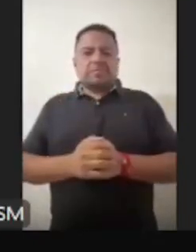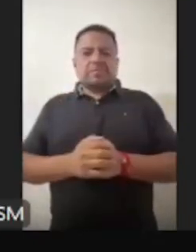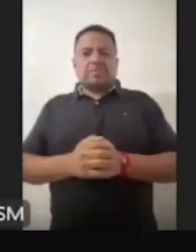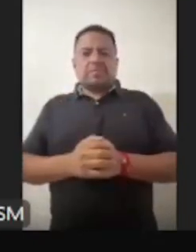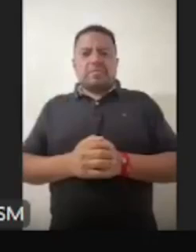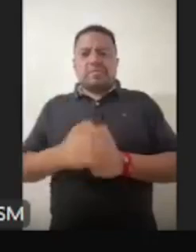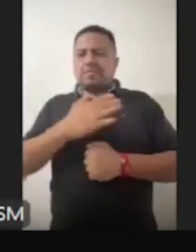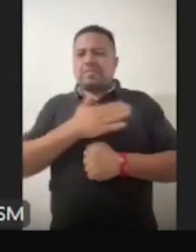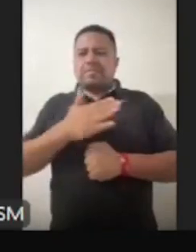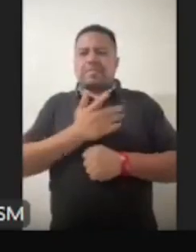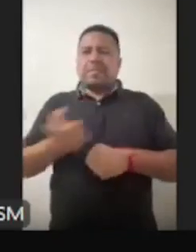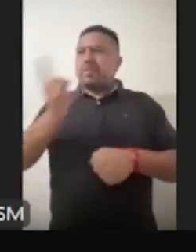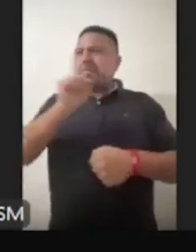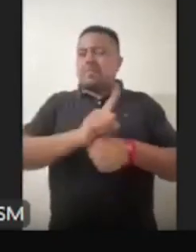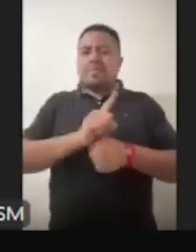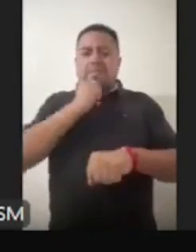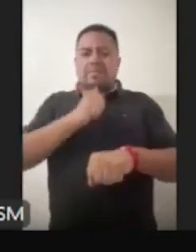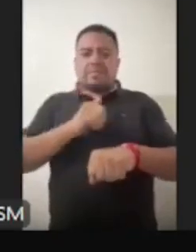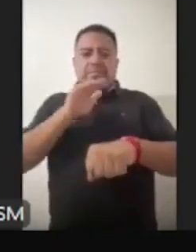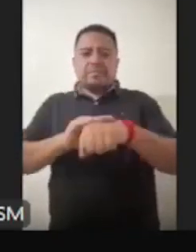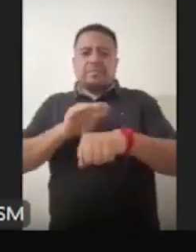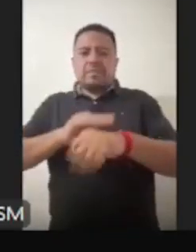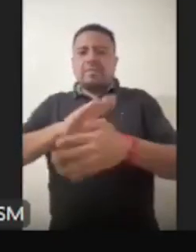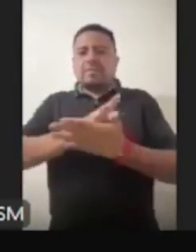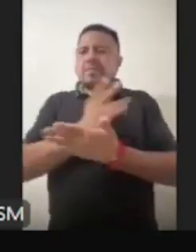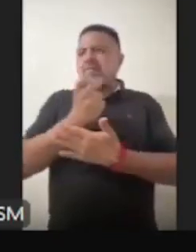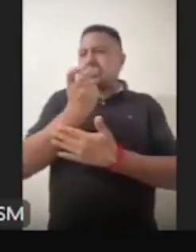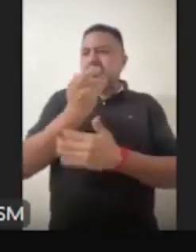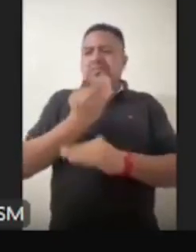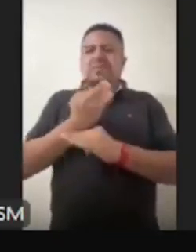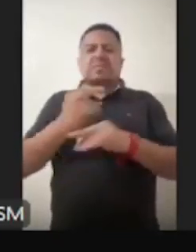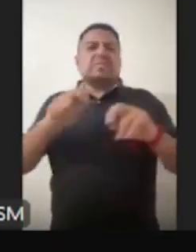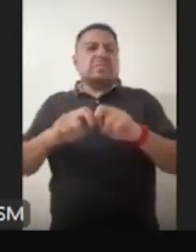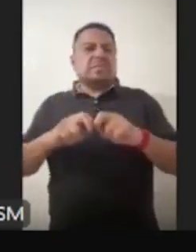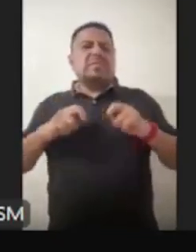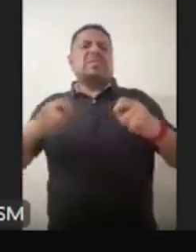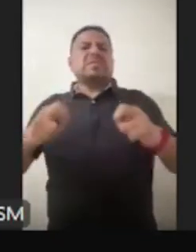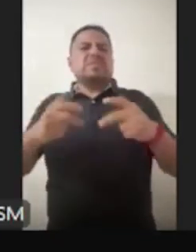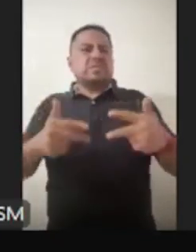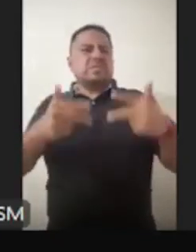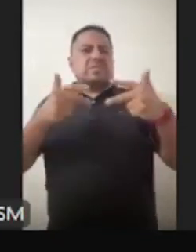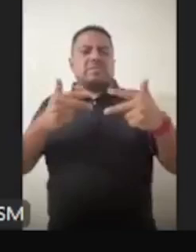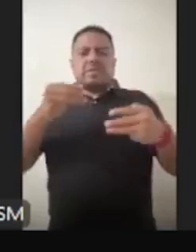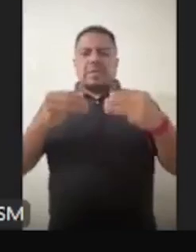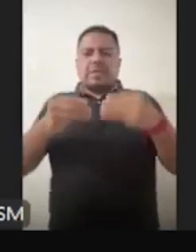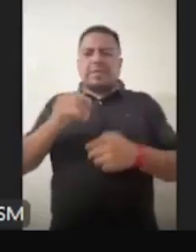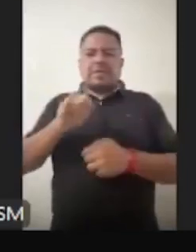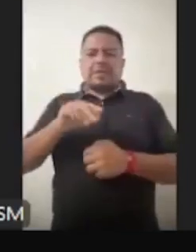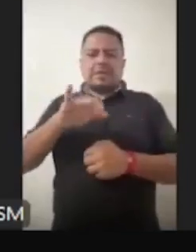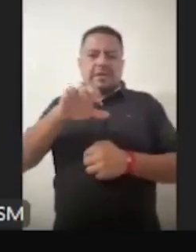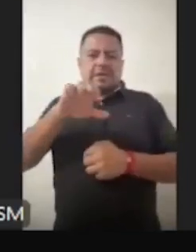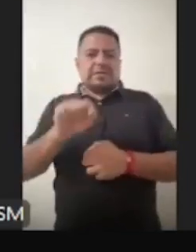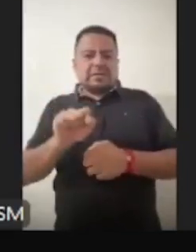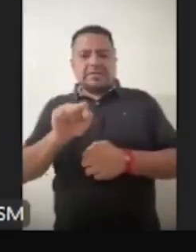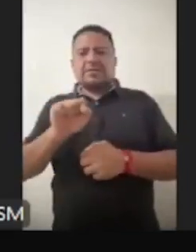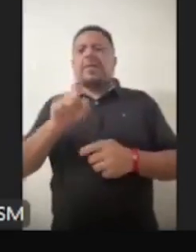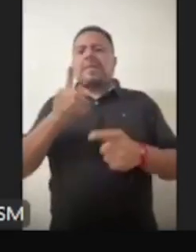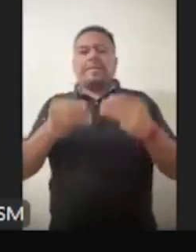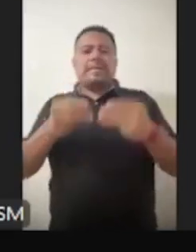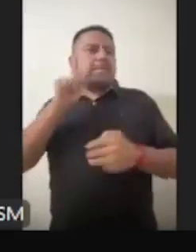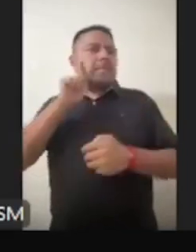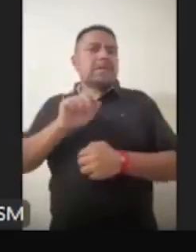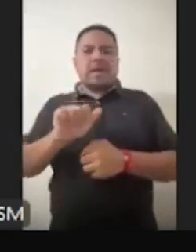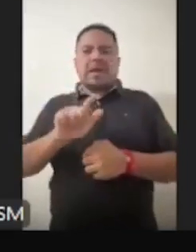Buen día, magistrada presidenta. Hago constar que además de usted se encuentran en esta sesión no presencial el magistrado José Inés Betancur Salgado y las magistradas